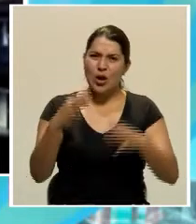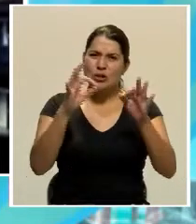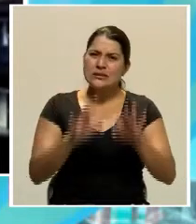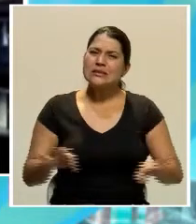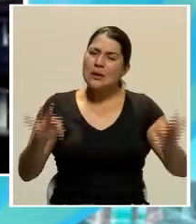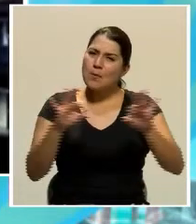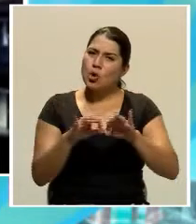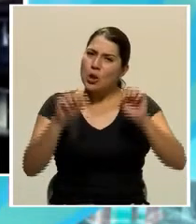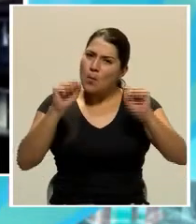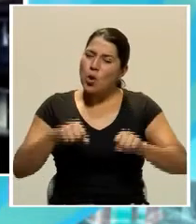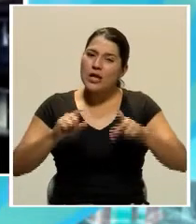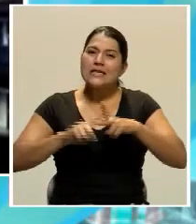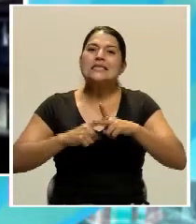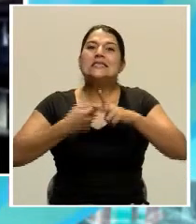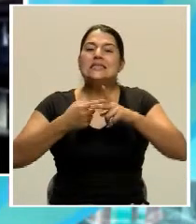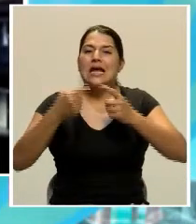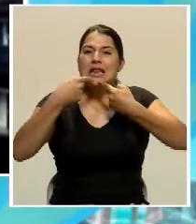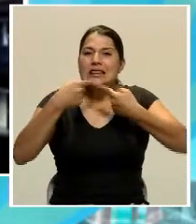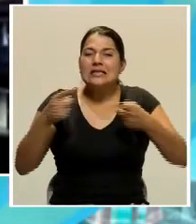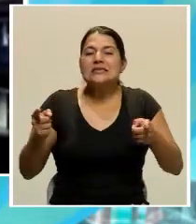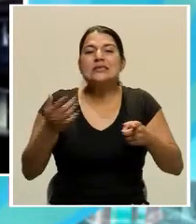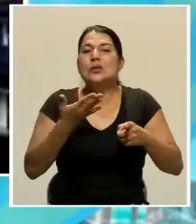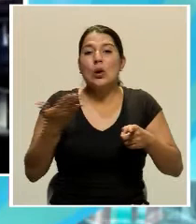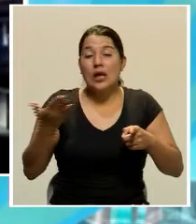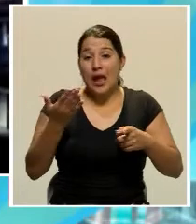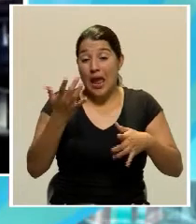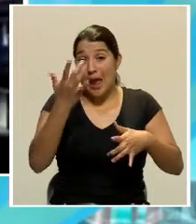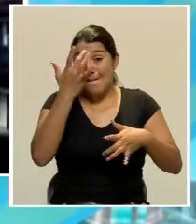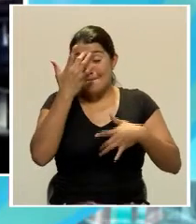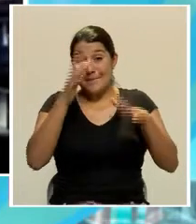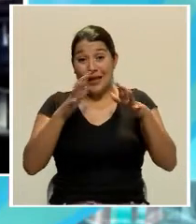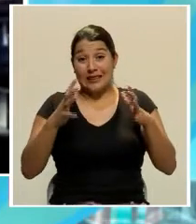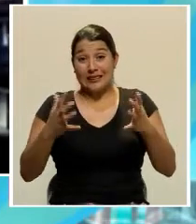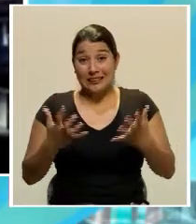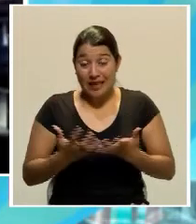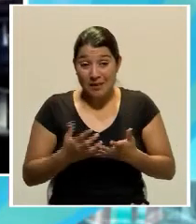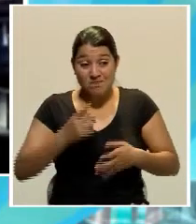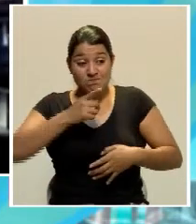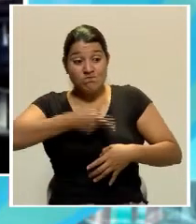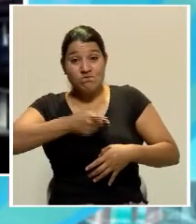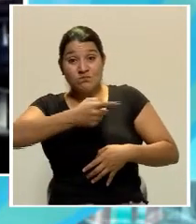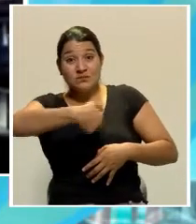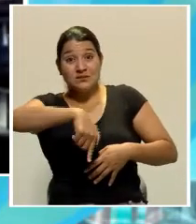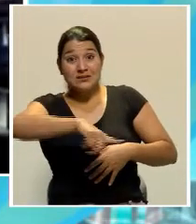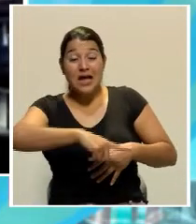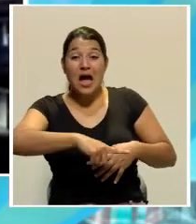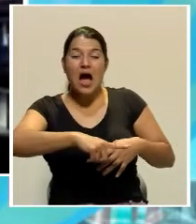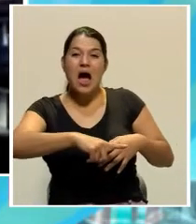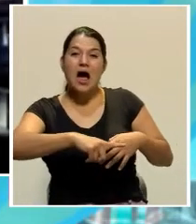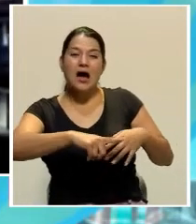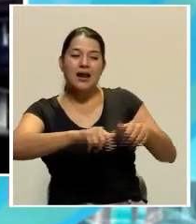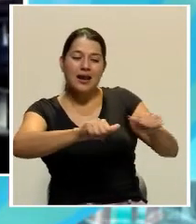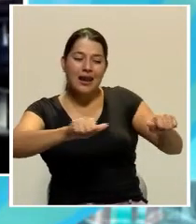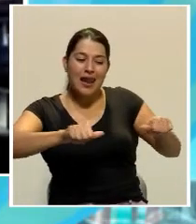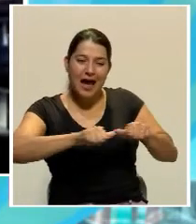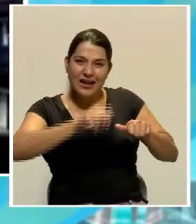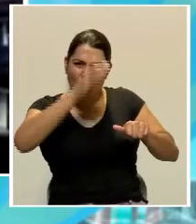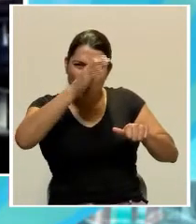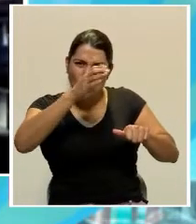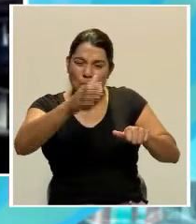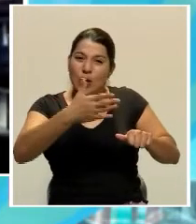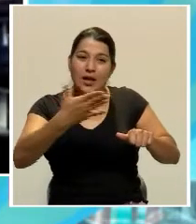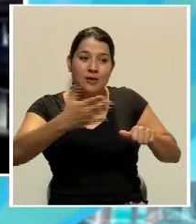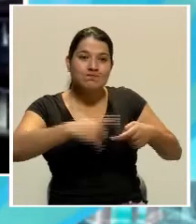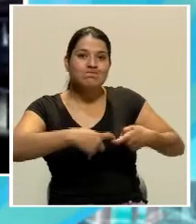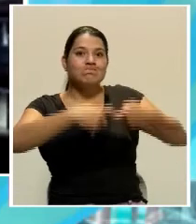vez iniciar diciendo que la pandemia obligó al sector cultura a